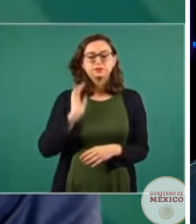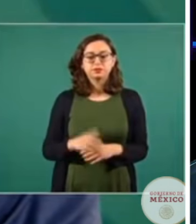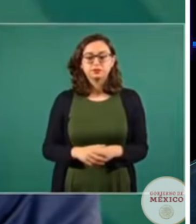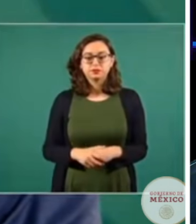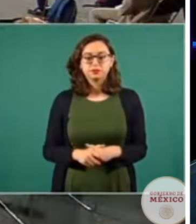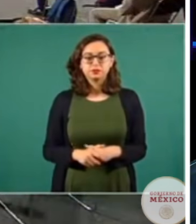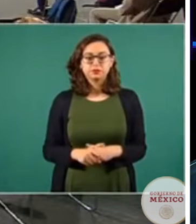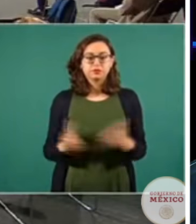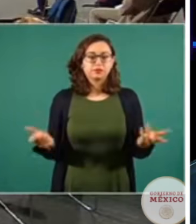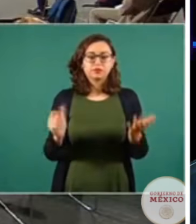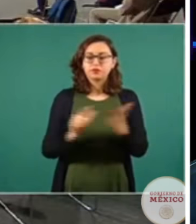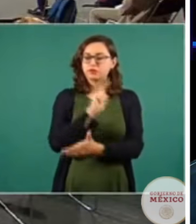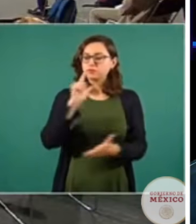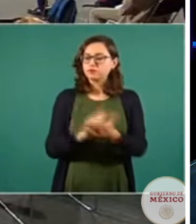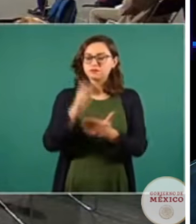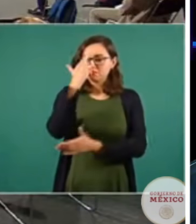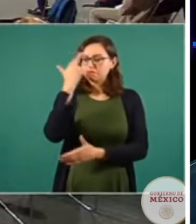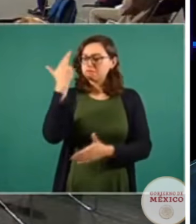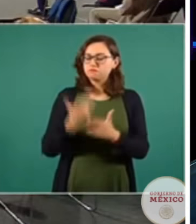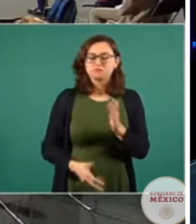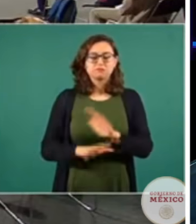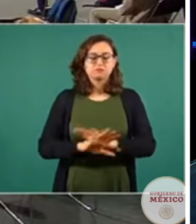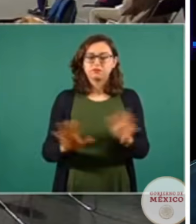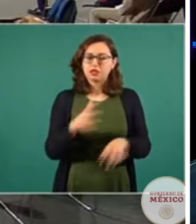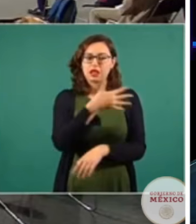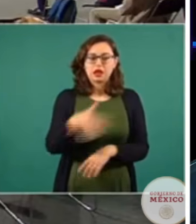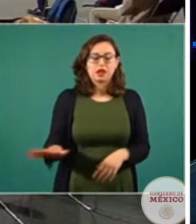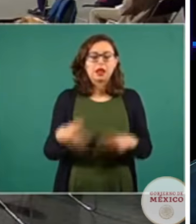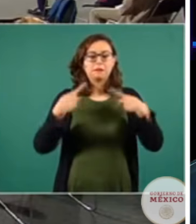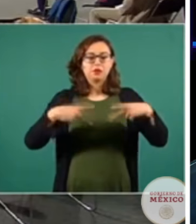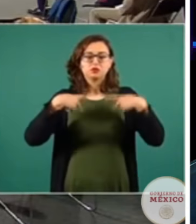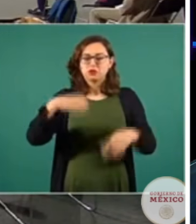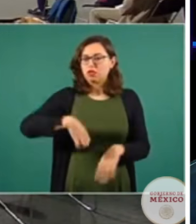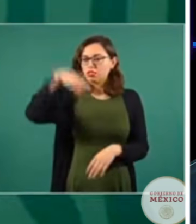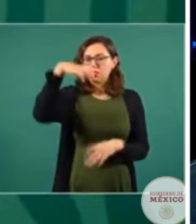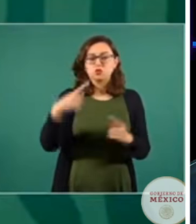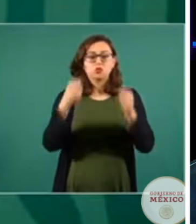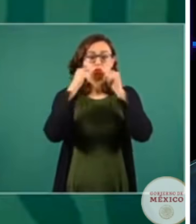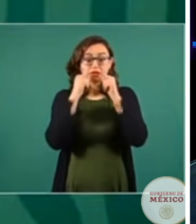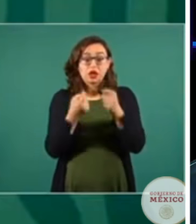delito, de cualquier edad, o sea, cero tortura.